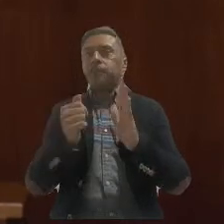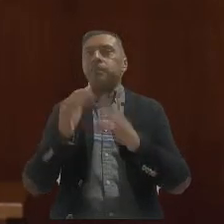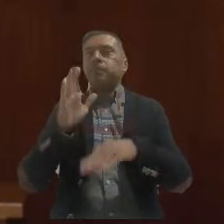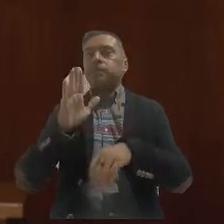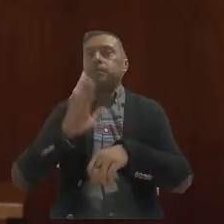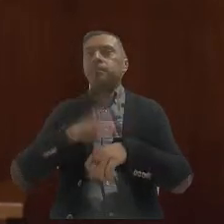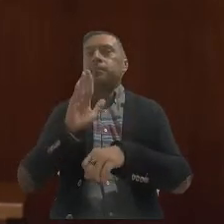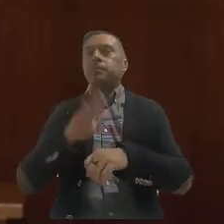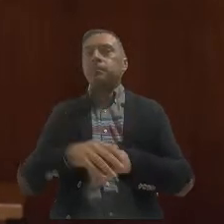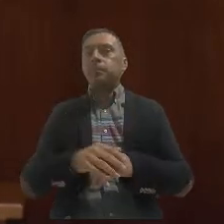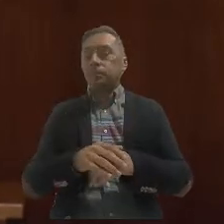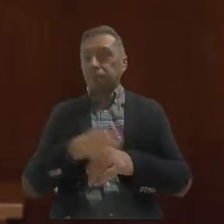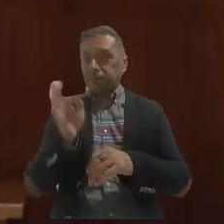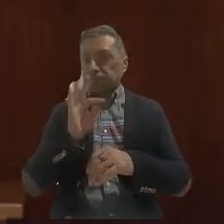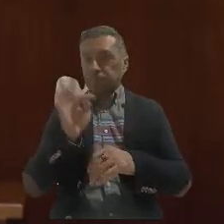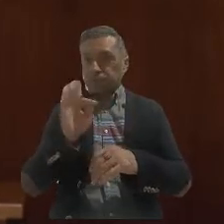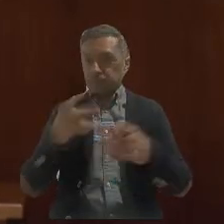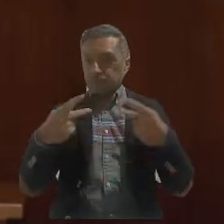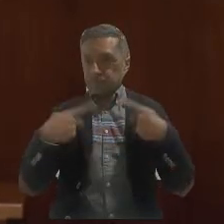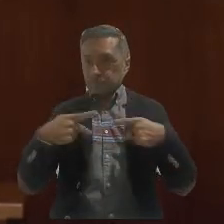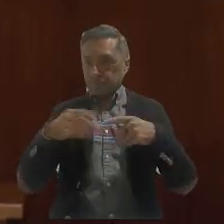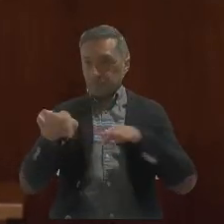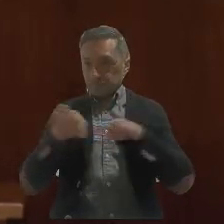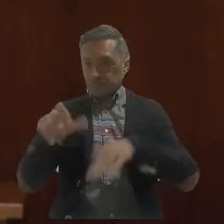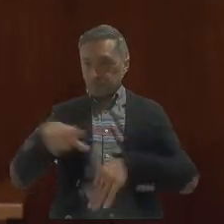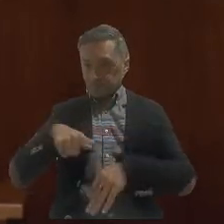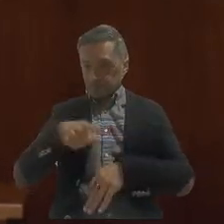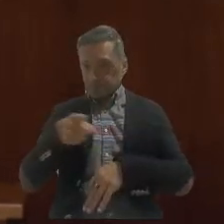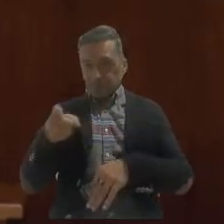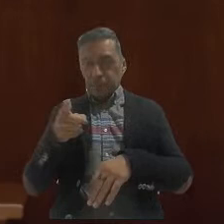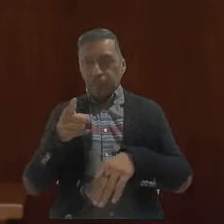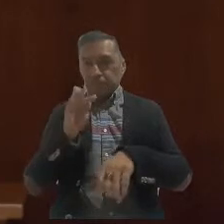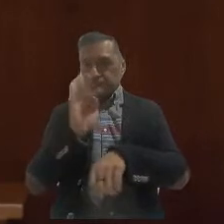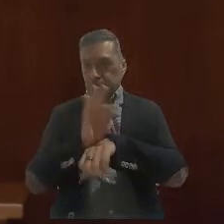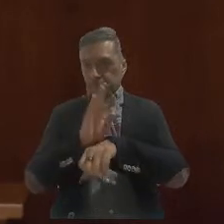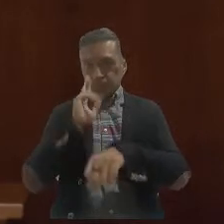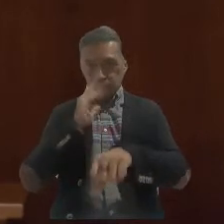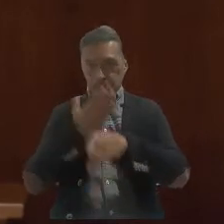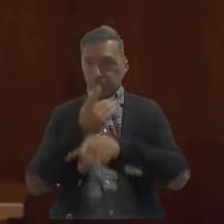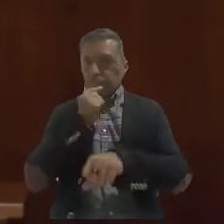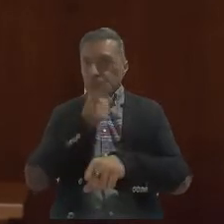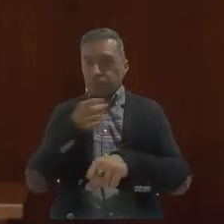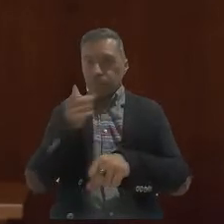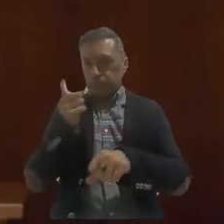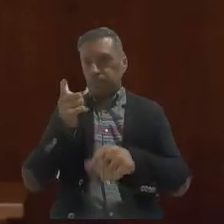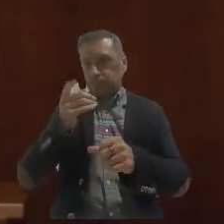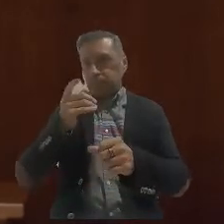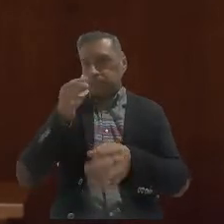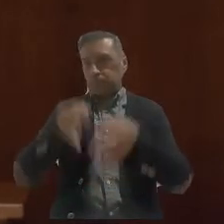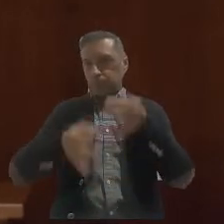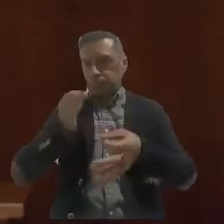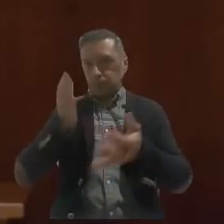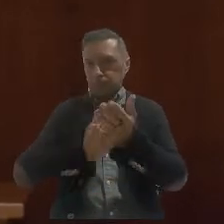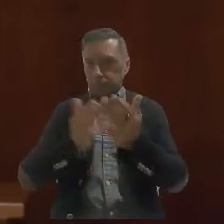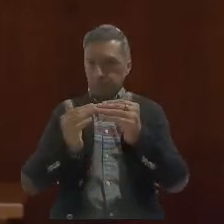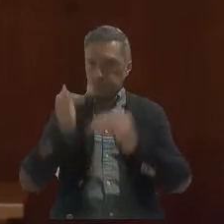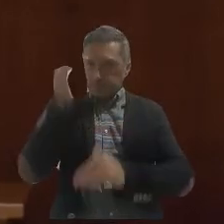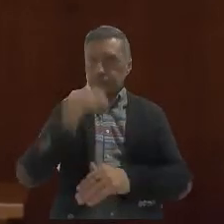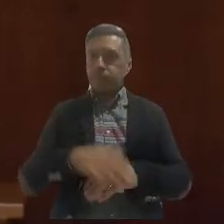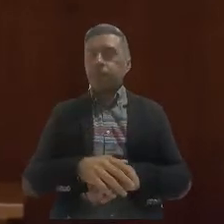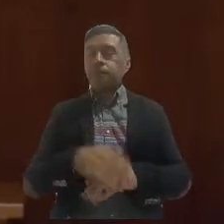la autoridad o servidor público sean los encargados de la seguridad pública. El delito contenido en el presente